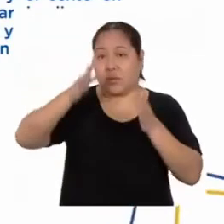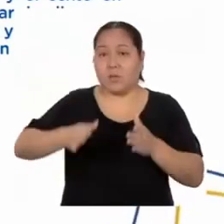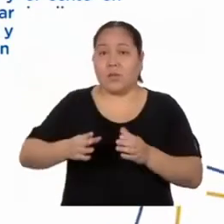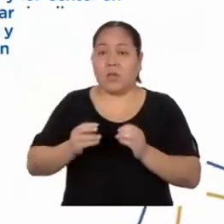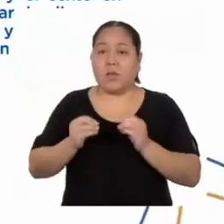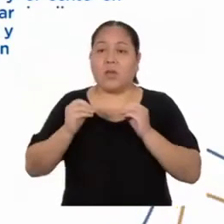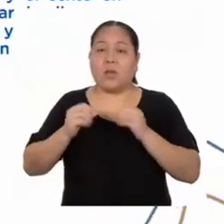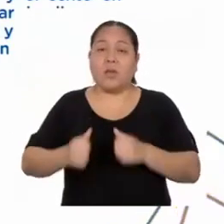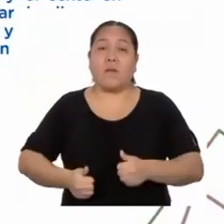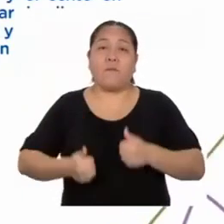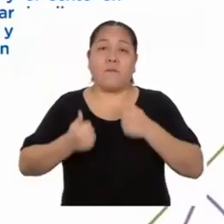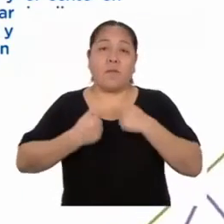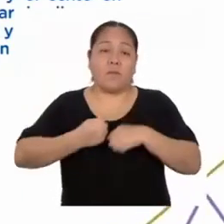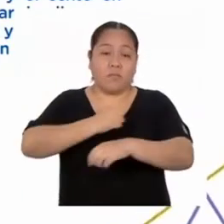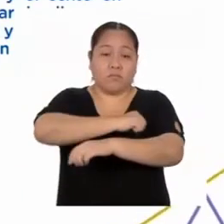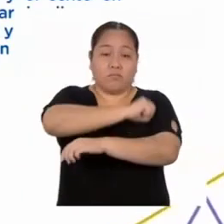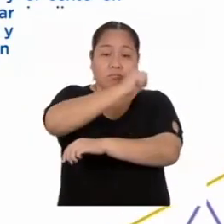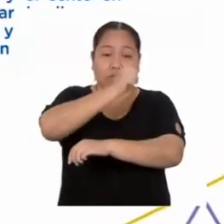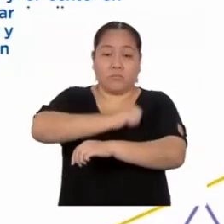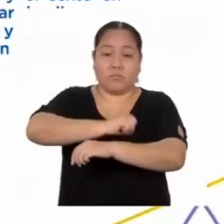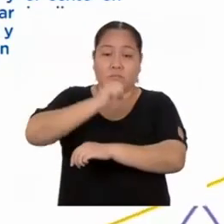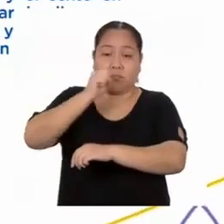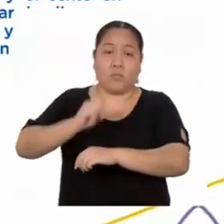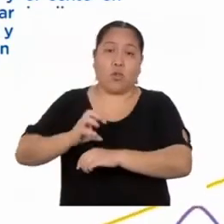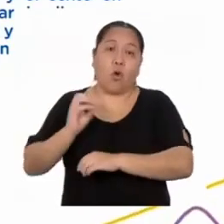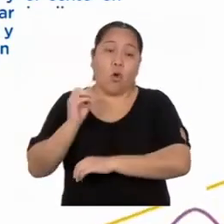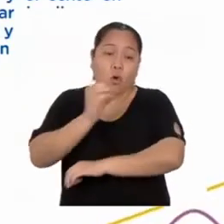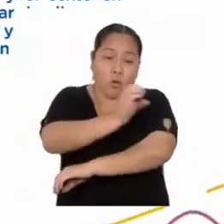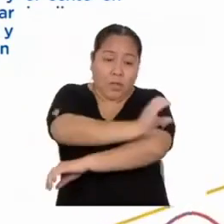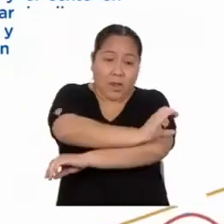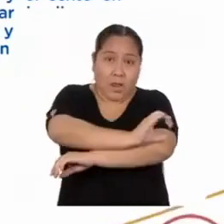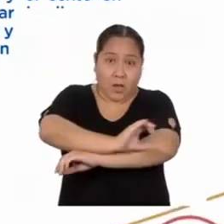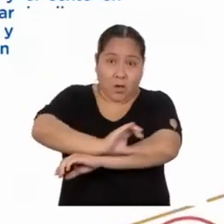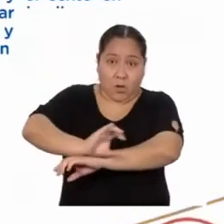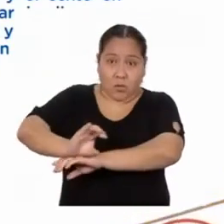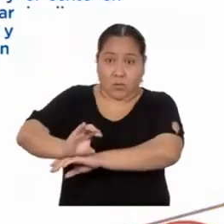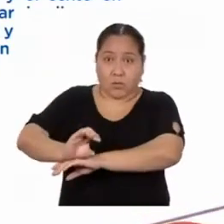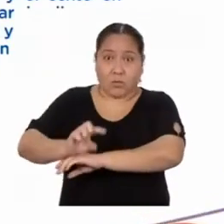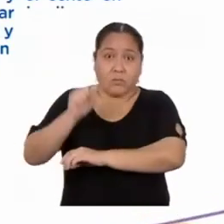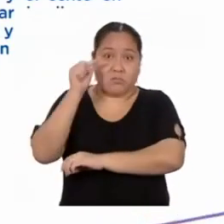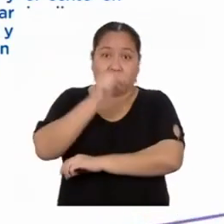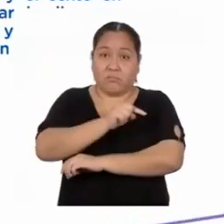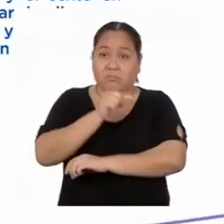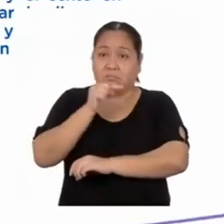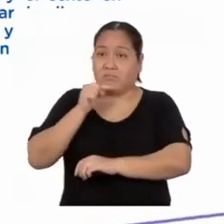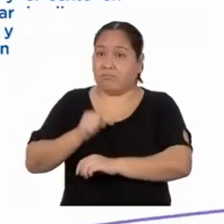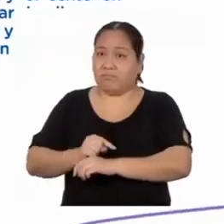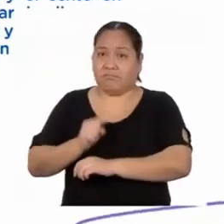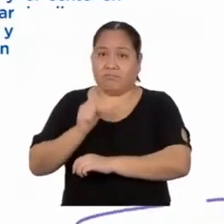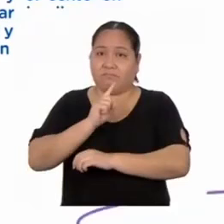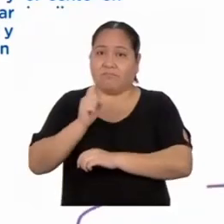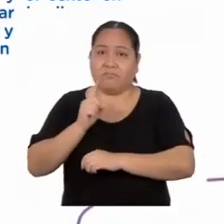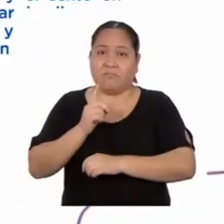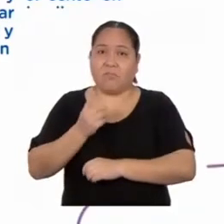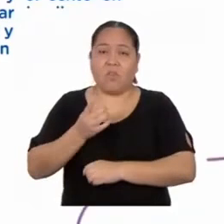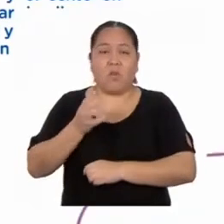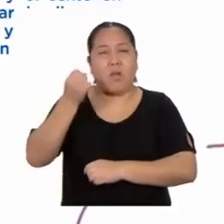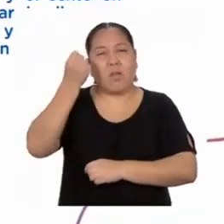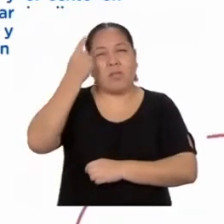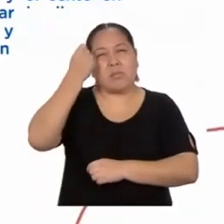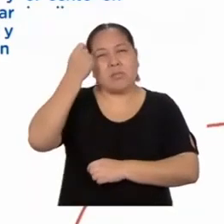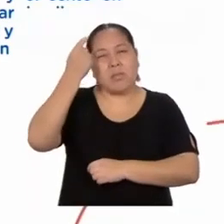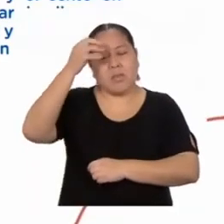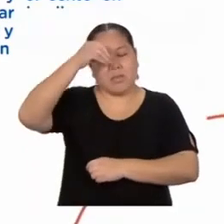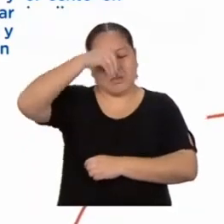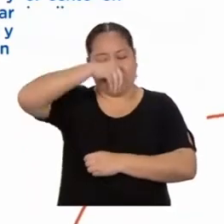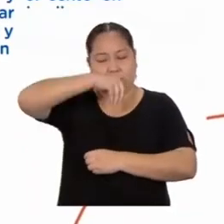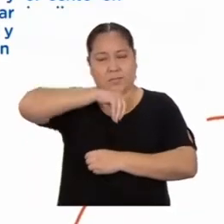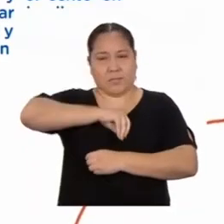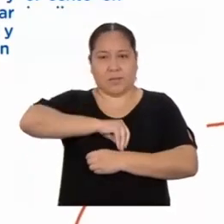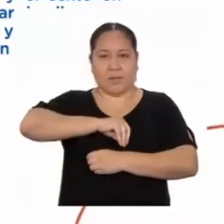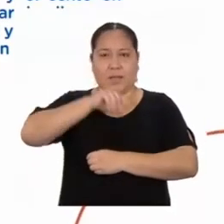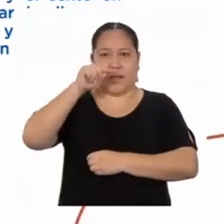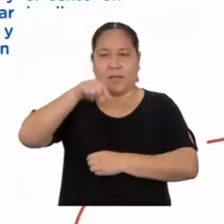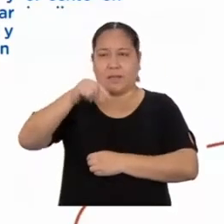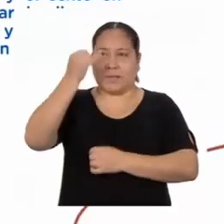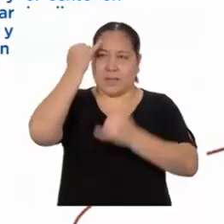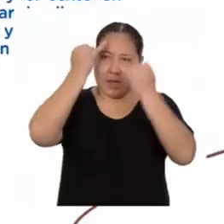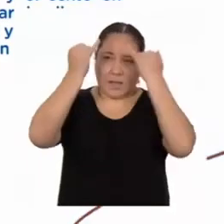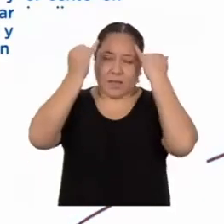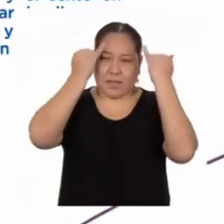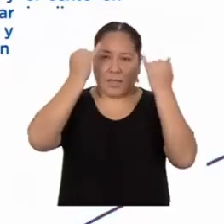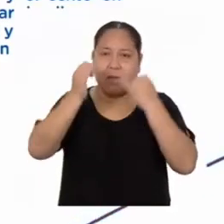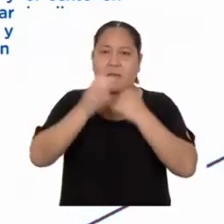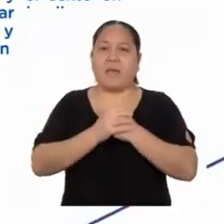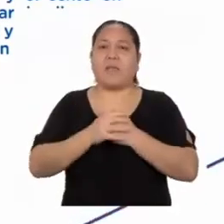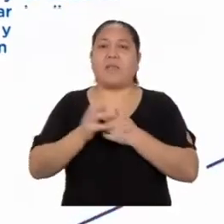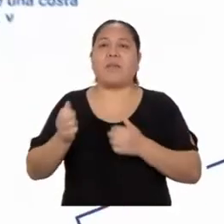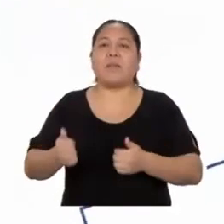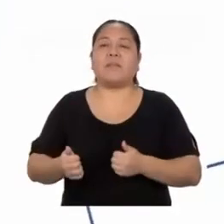poco boscosos y de una costa mayormente desértica, no parece haber interiorizado esa realidad en su visión del país y sus